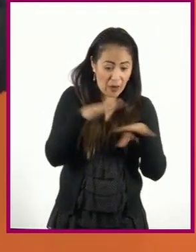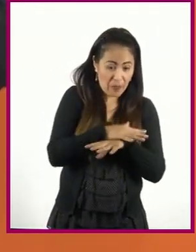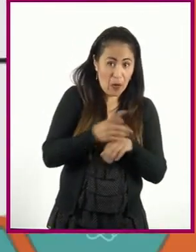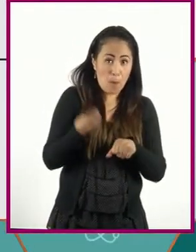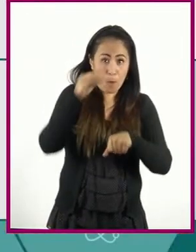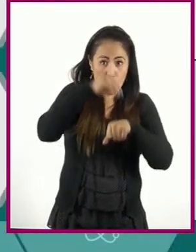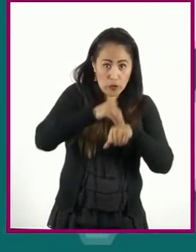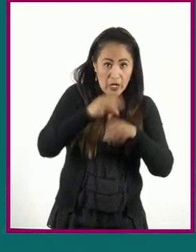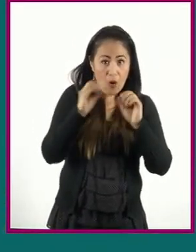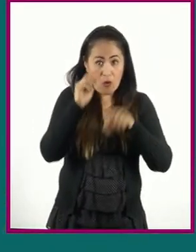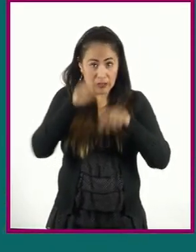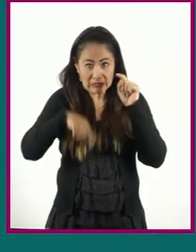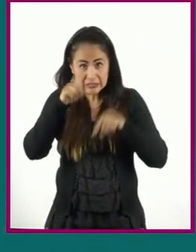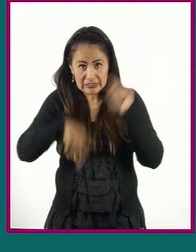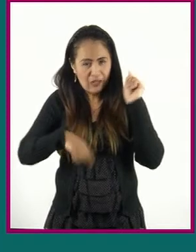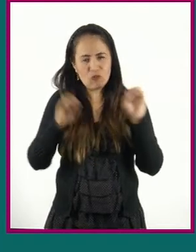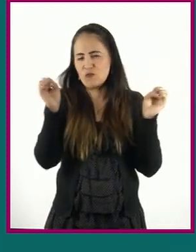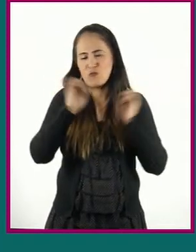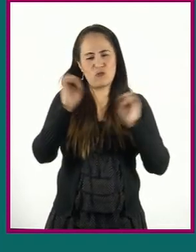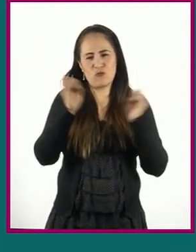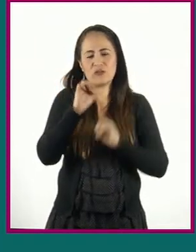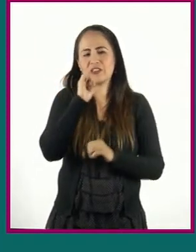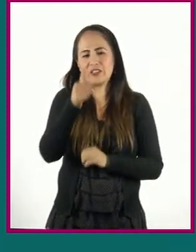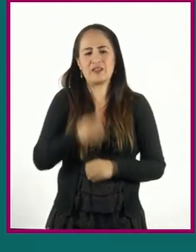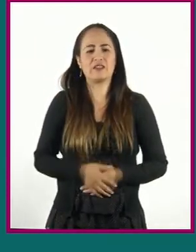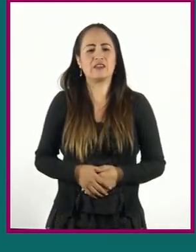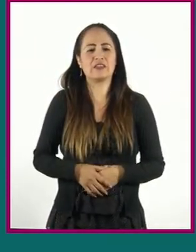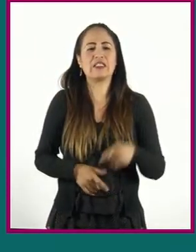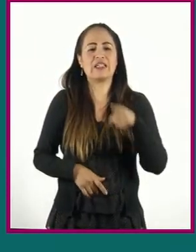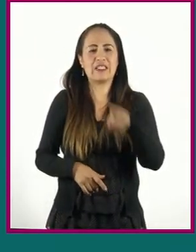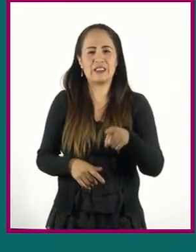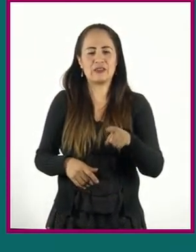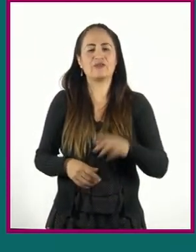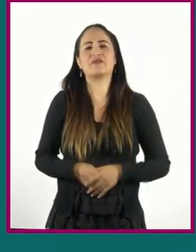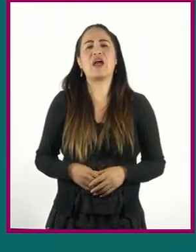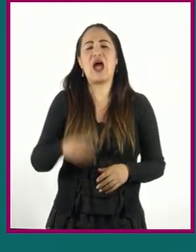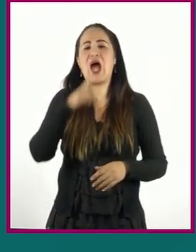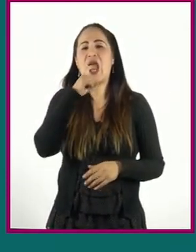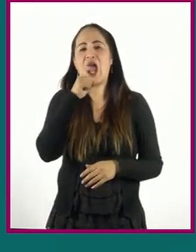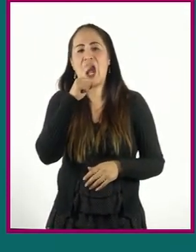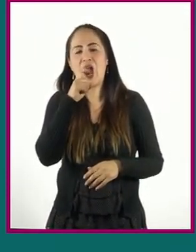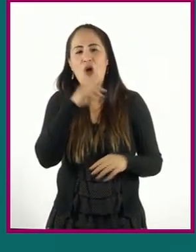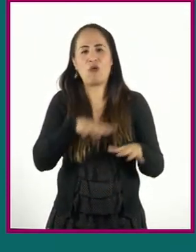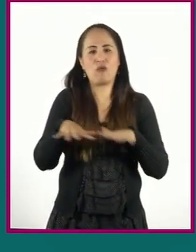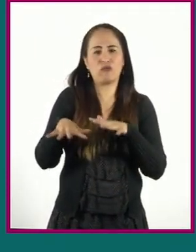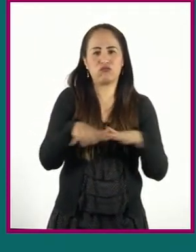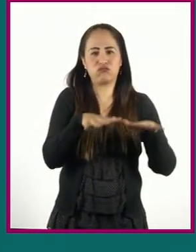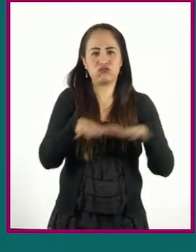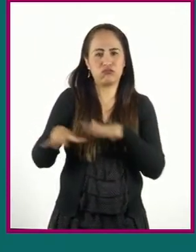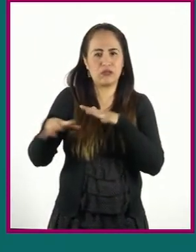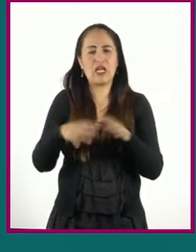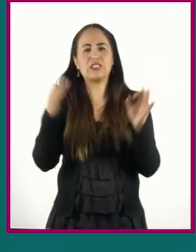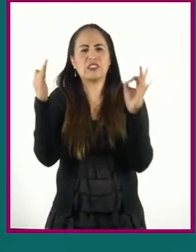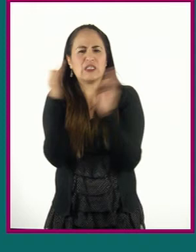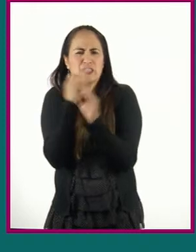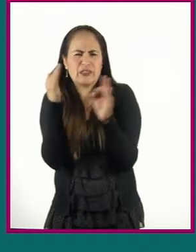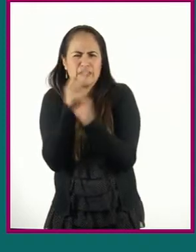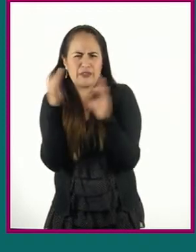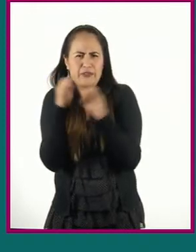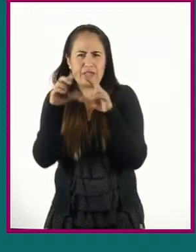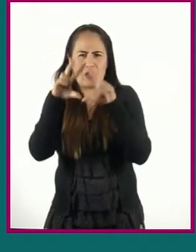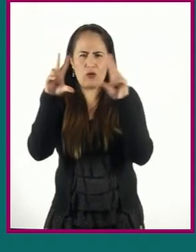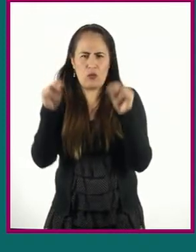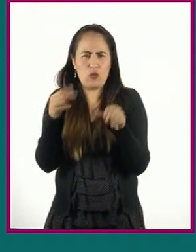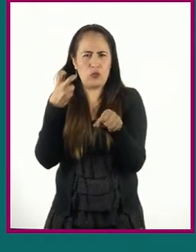los alimentos. El calentamiento por microondas es más eficiente en el agua líquida que en el agua congelada, ya que en el